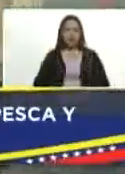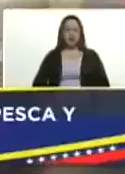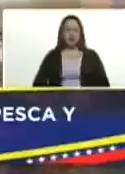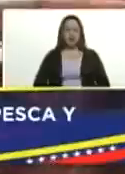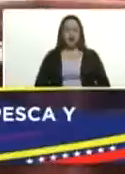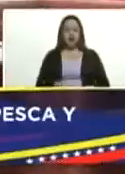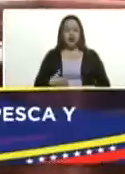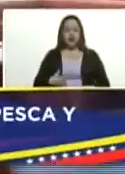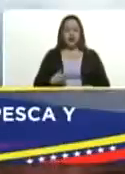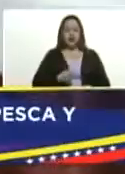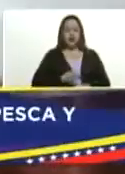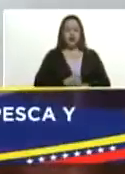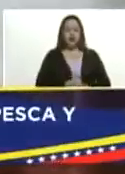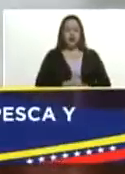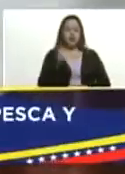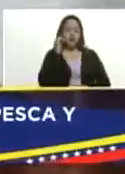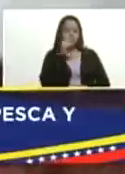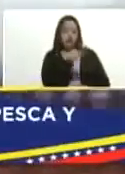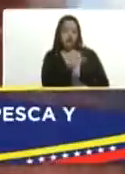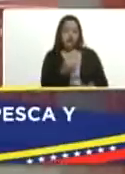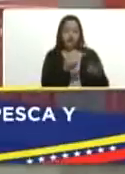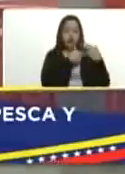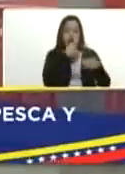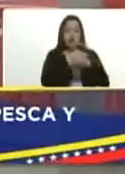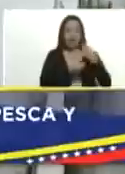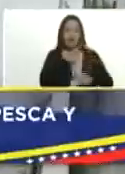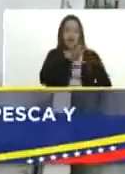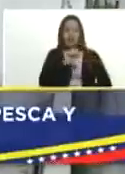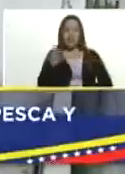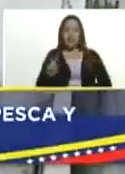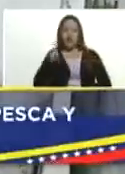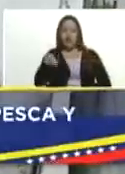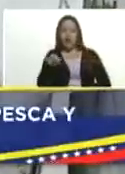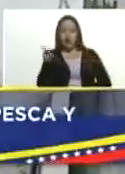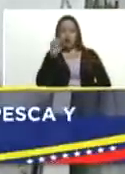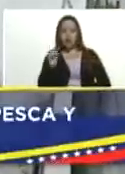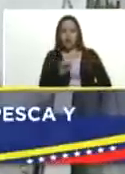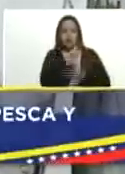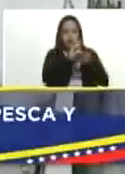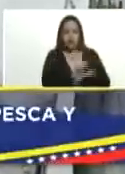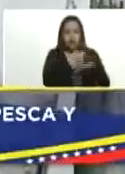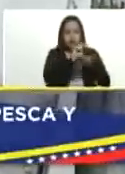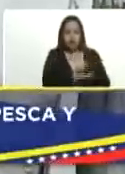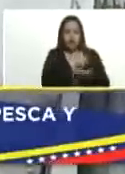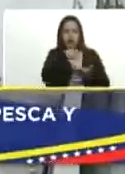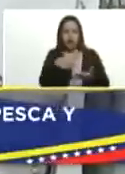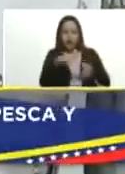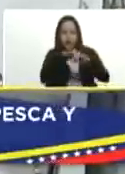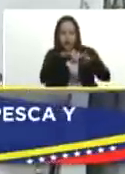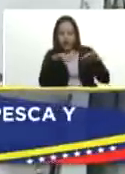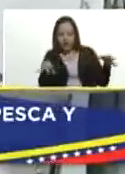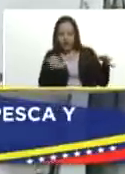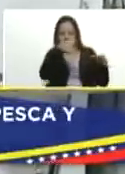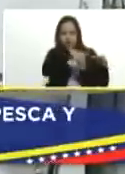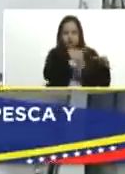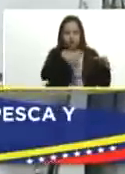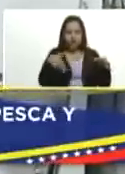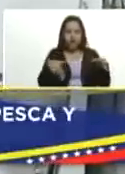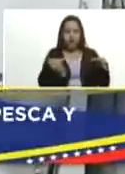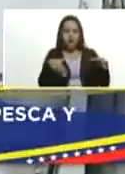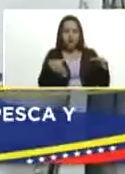peso de 500 gramos, que uh-huh. es la presentación, y luego se empaca en las bolsas de